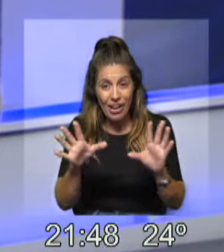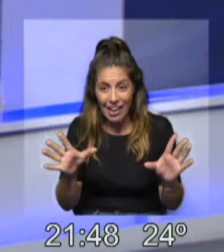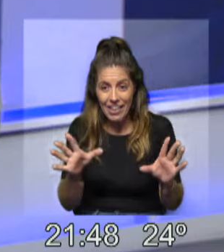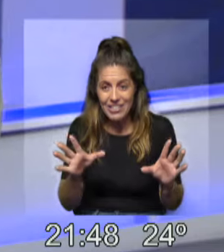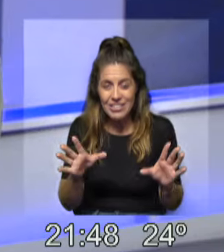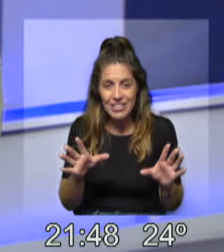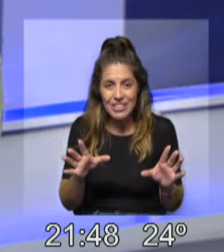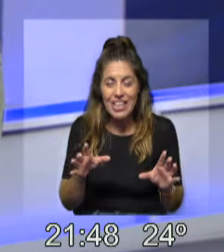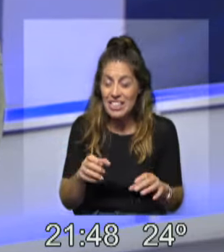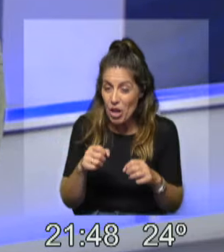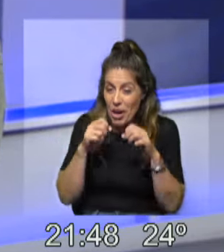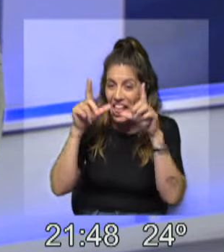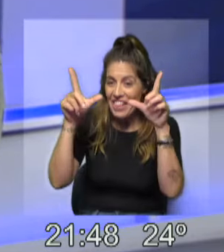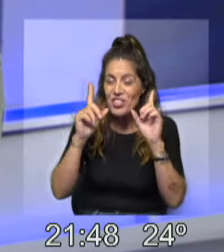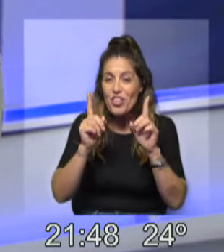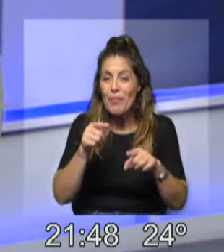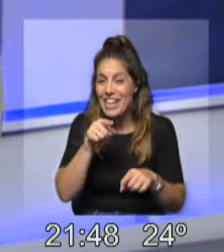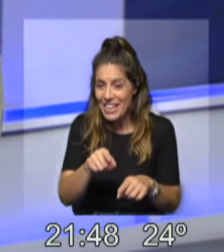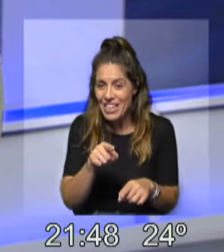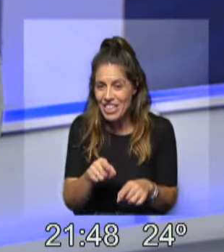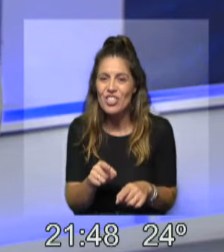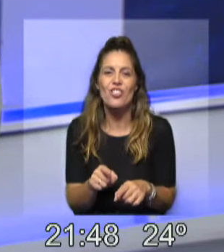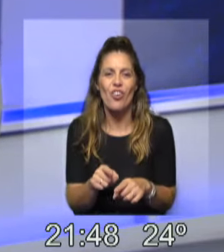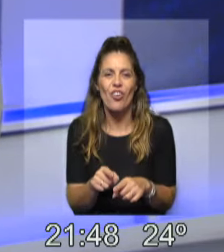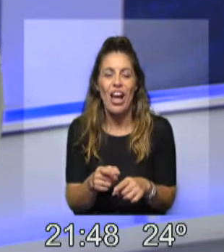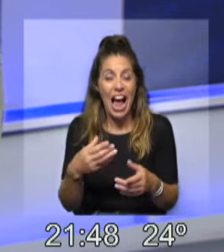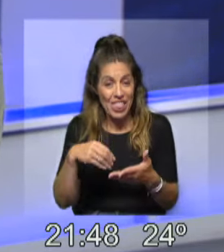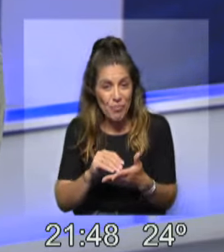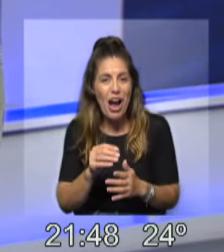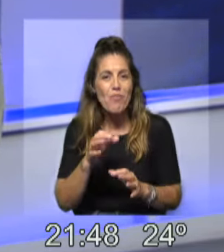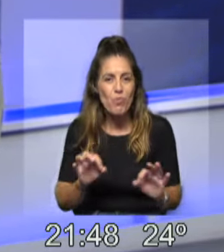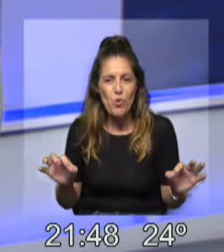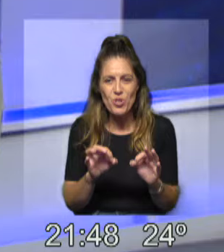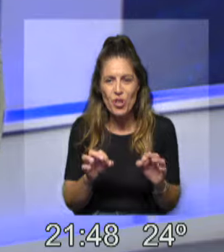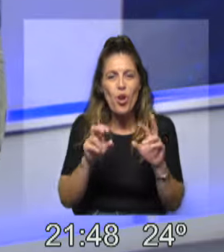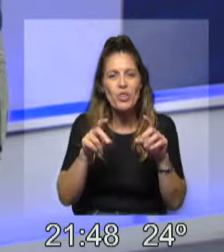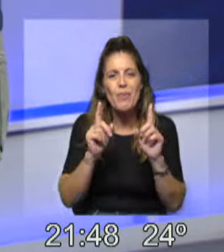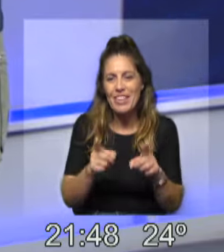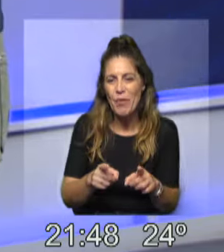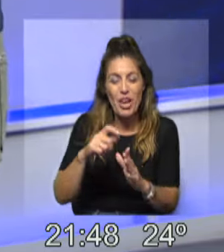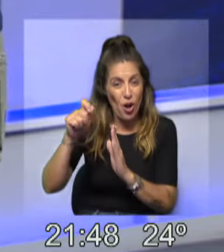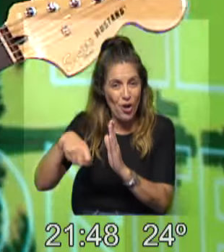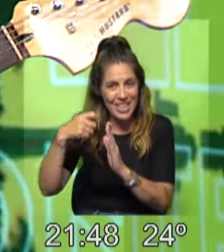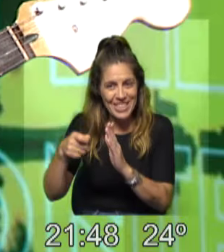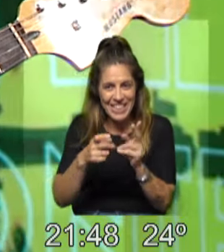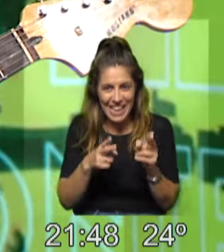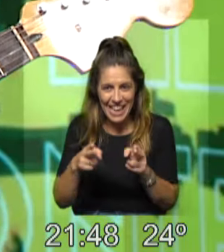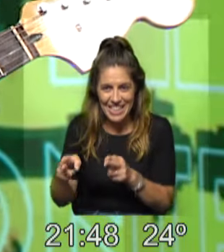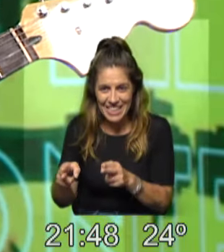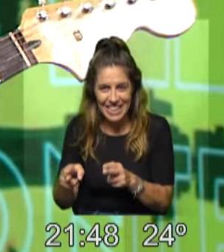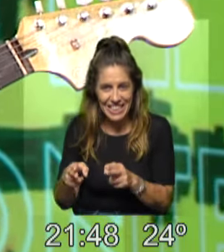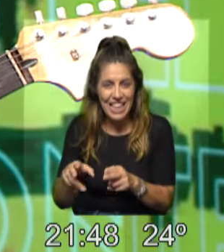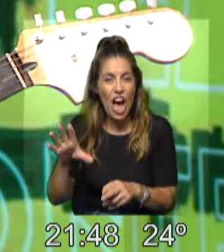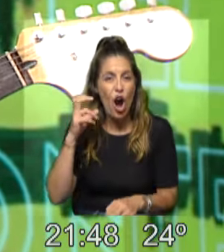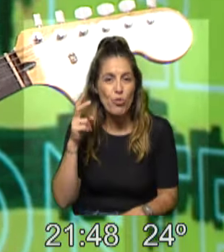Entonces, llama la atención también esa parte, además de lo musical, tenés una cuestión ahí con el cine, las series, el audiovisual.